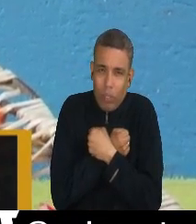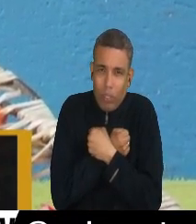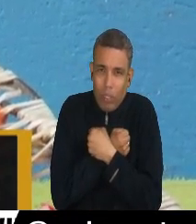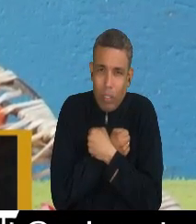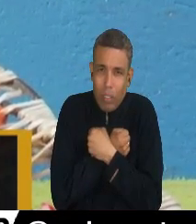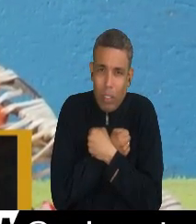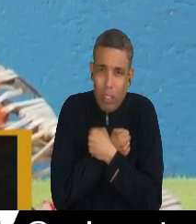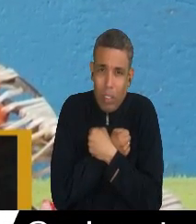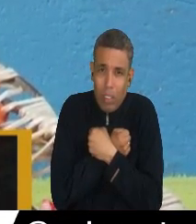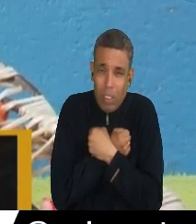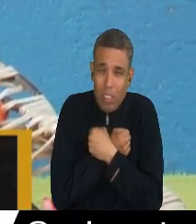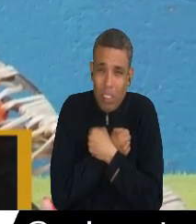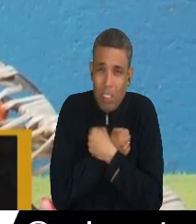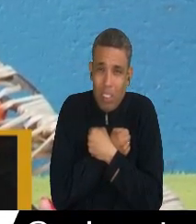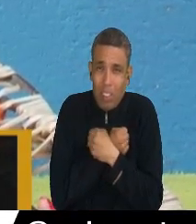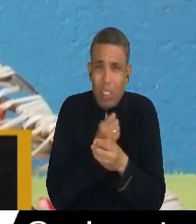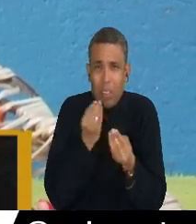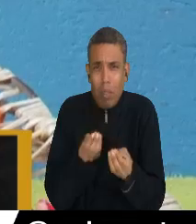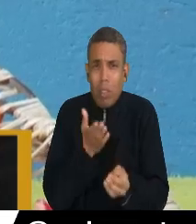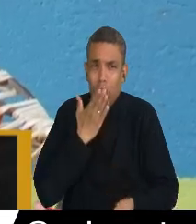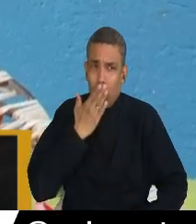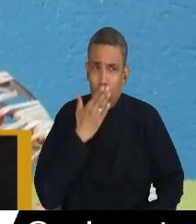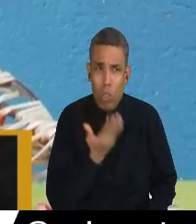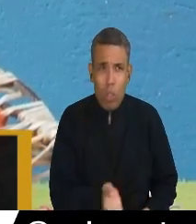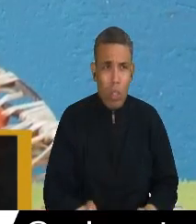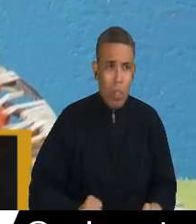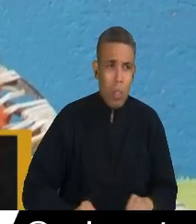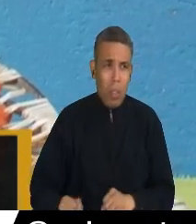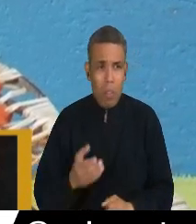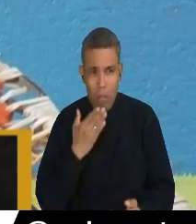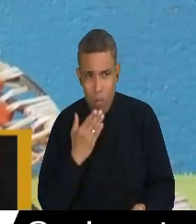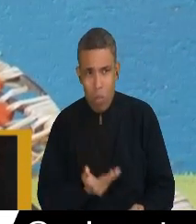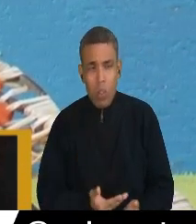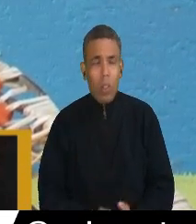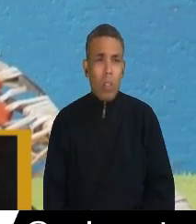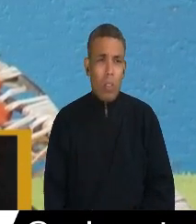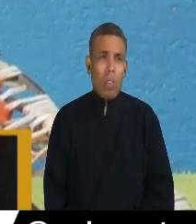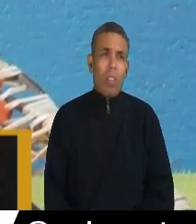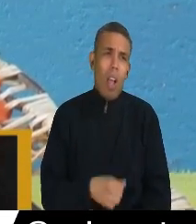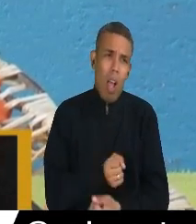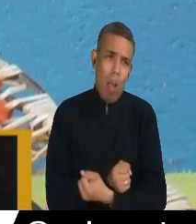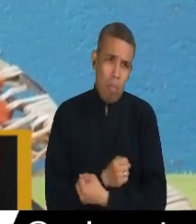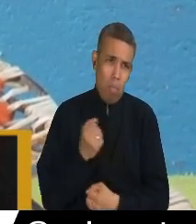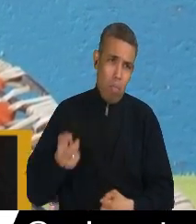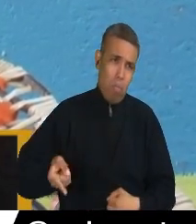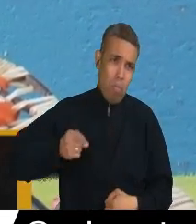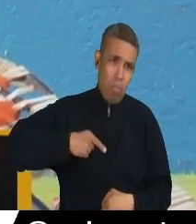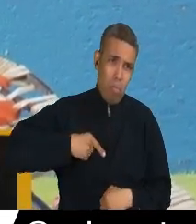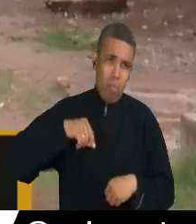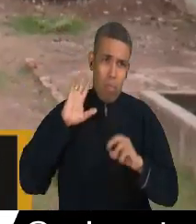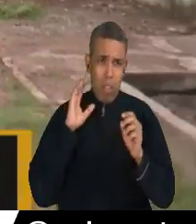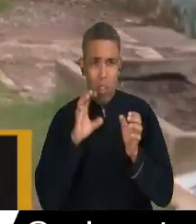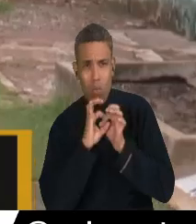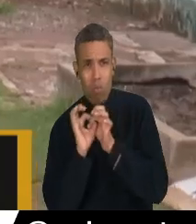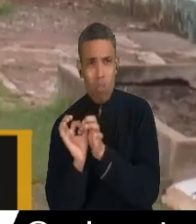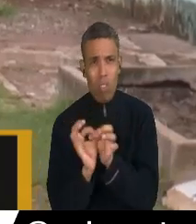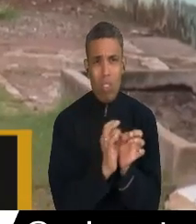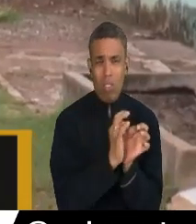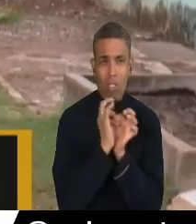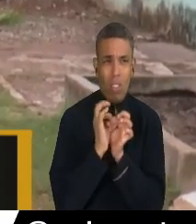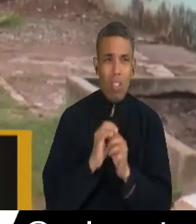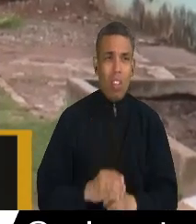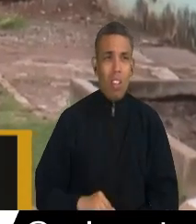un hombre muy, muy bueno con todos nosotros, con todos, nos amaba a todos, nosotros somos una familia muy unida. Eliezer